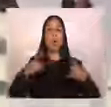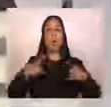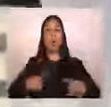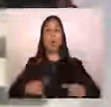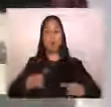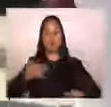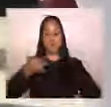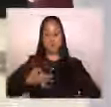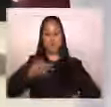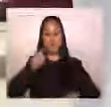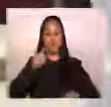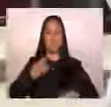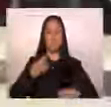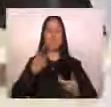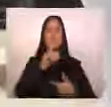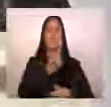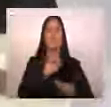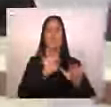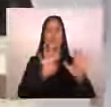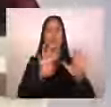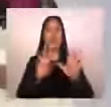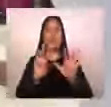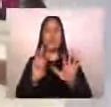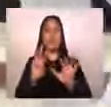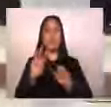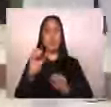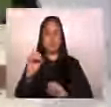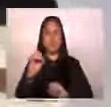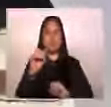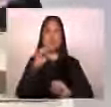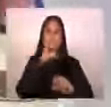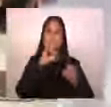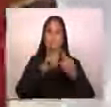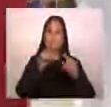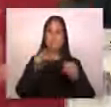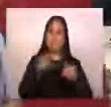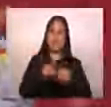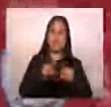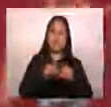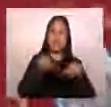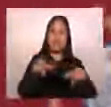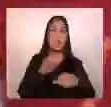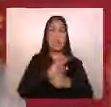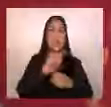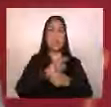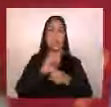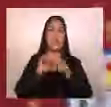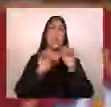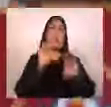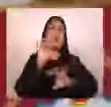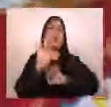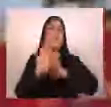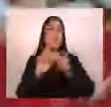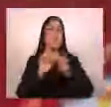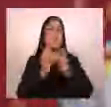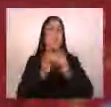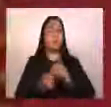uniforme estrenado en 1980, mismo que utiliza en la actualidad con algunos